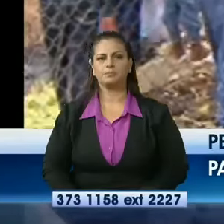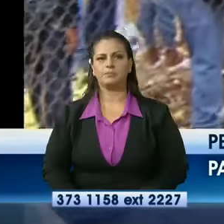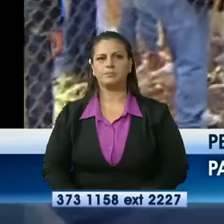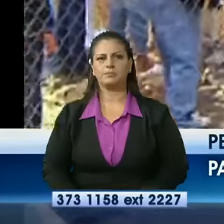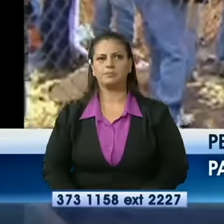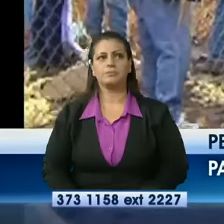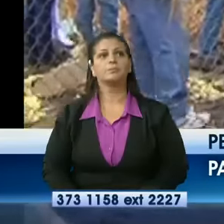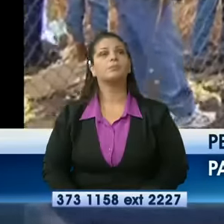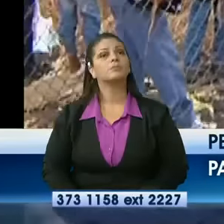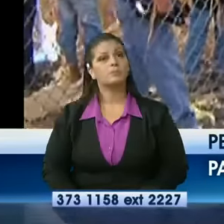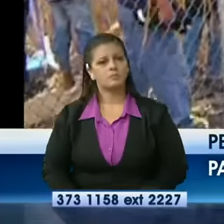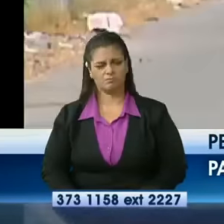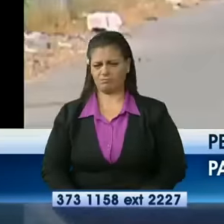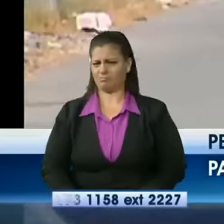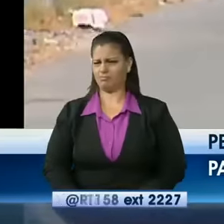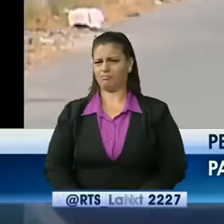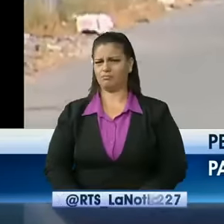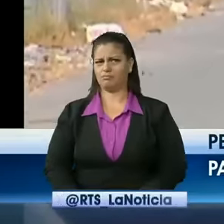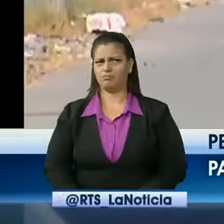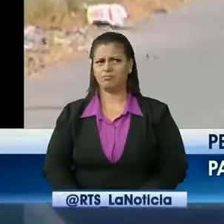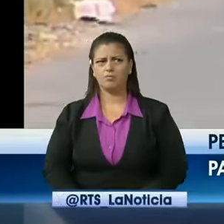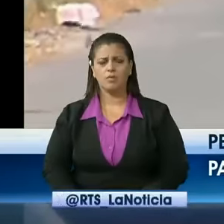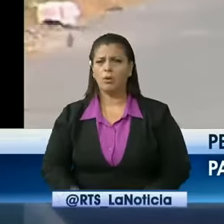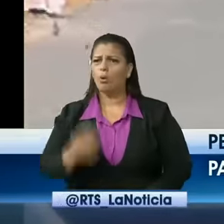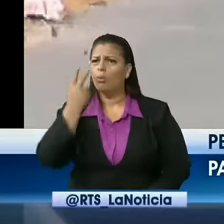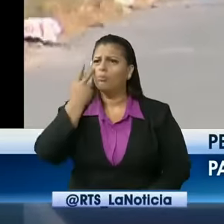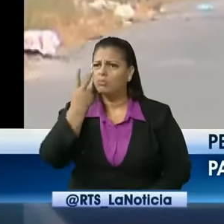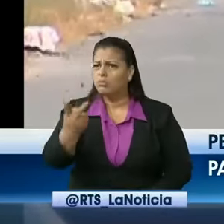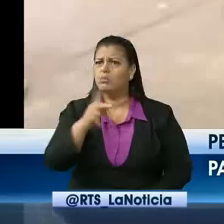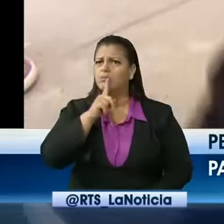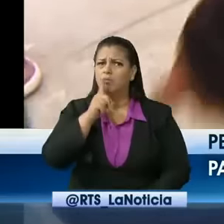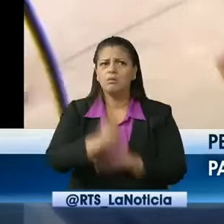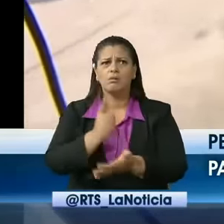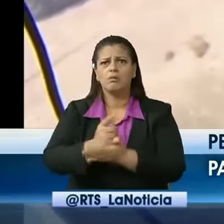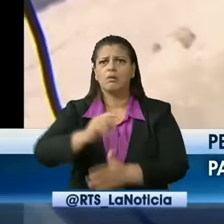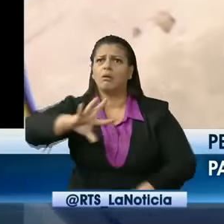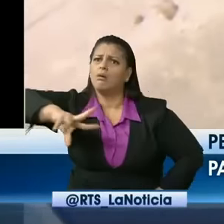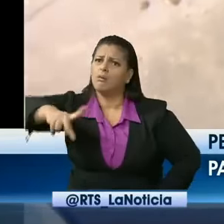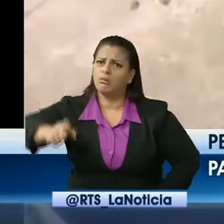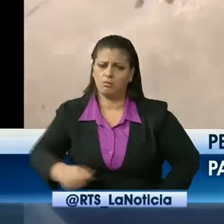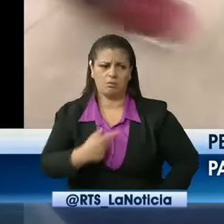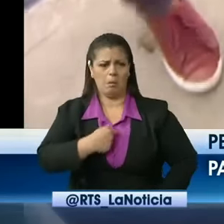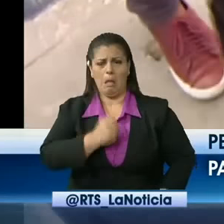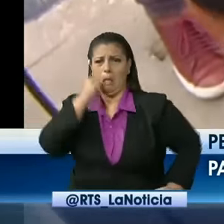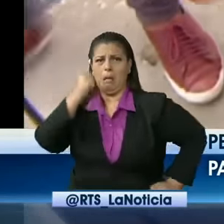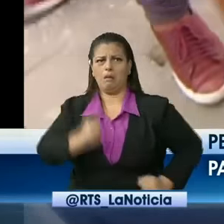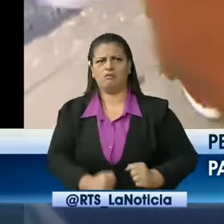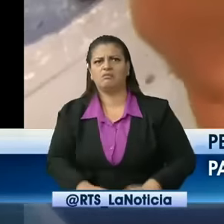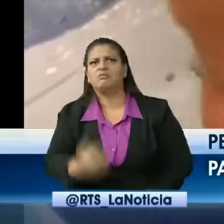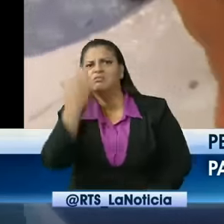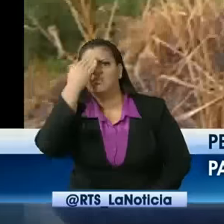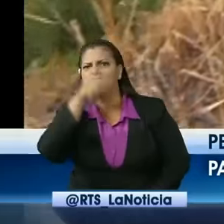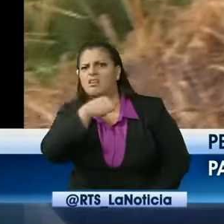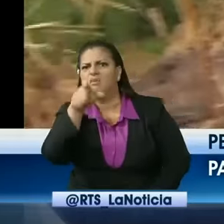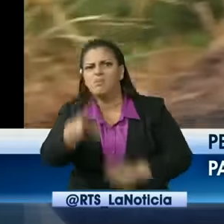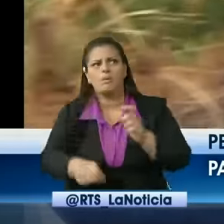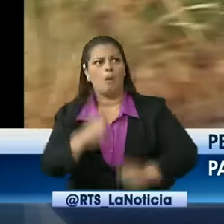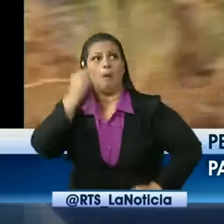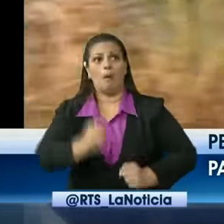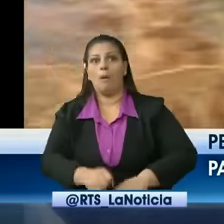Cuando la policía ahí han robado, pues, todos han visto y ya, pues, salimos corriendo. Esa es la guarida, ese hueco, esa es la guarida. Esa